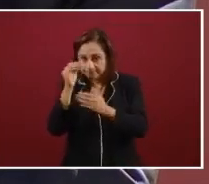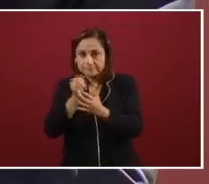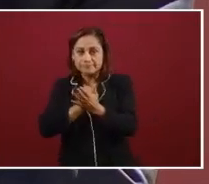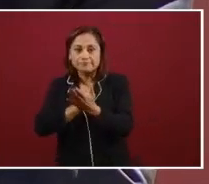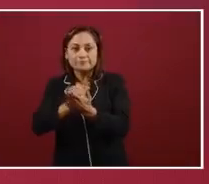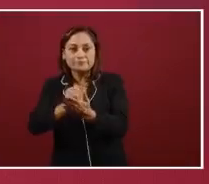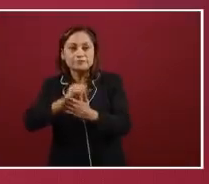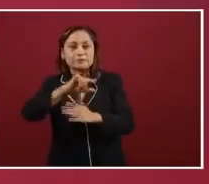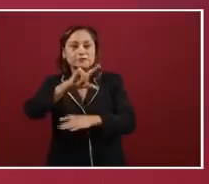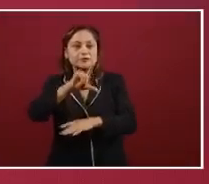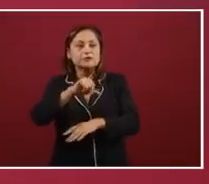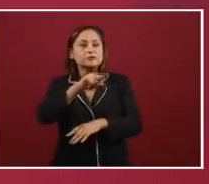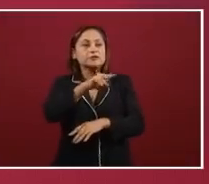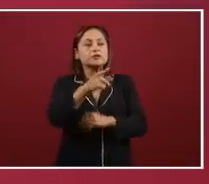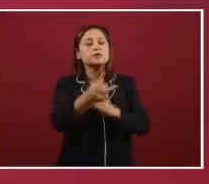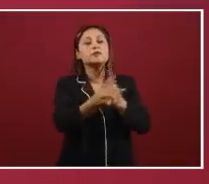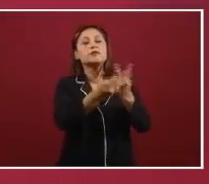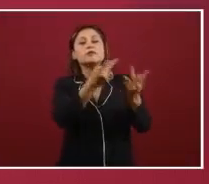sin imponer nada.